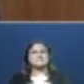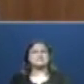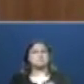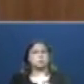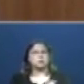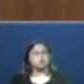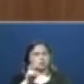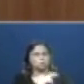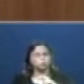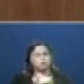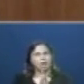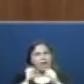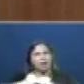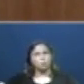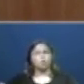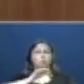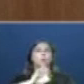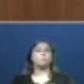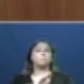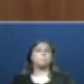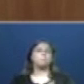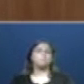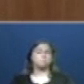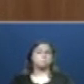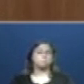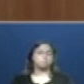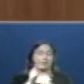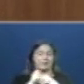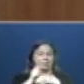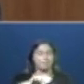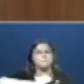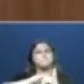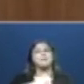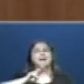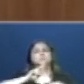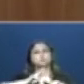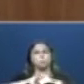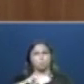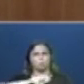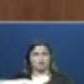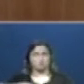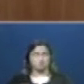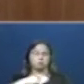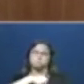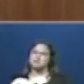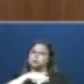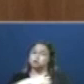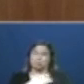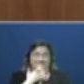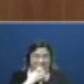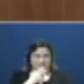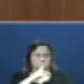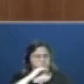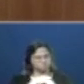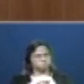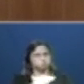plan Nacional del Carbón y sobre todo seguir apoyando a este sector en todo lo que sea rentable con planes de viabilidad